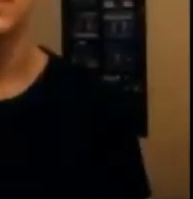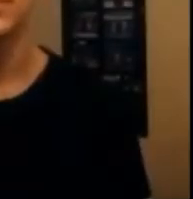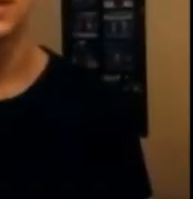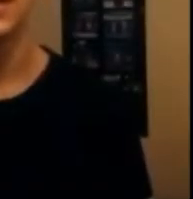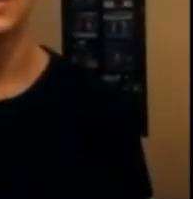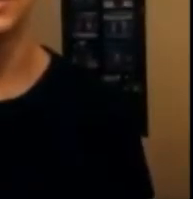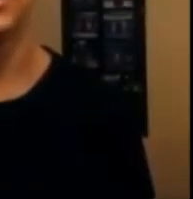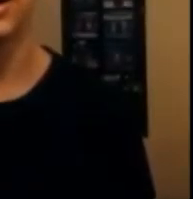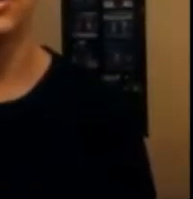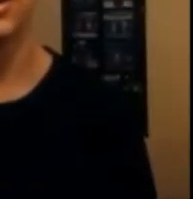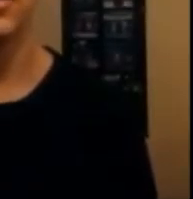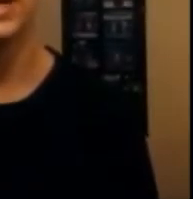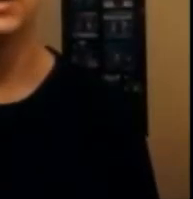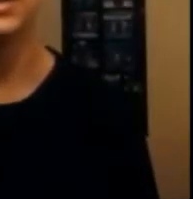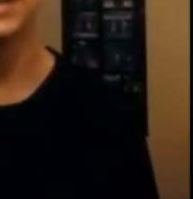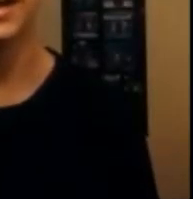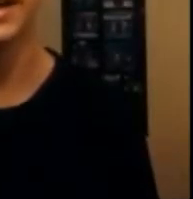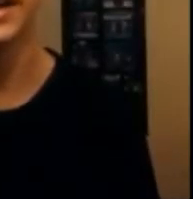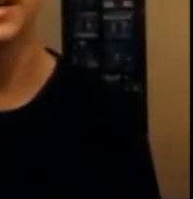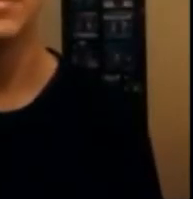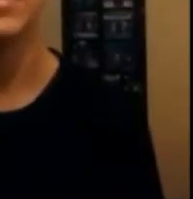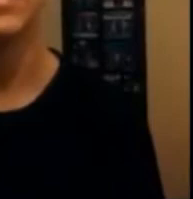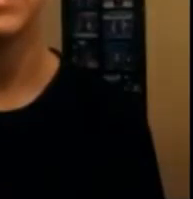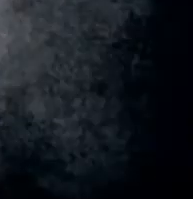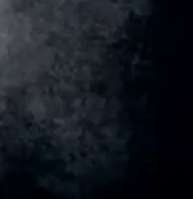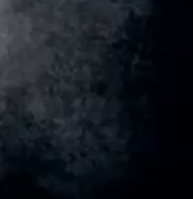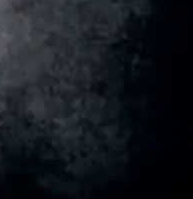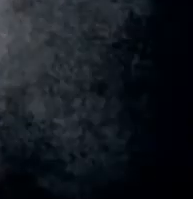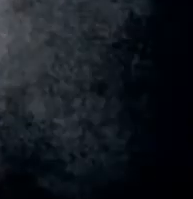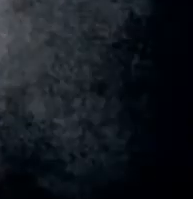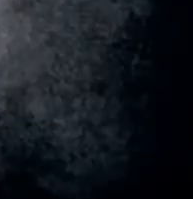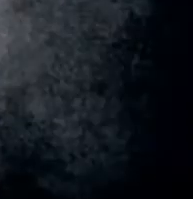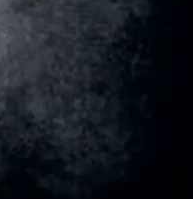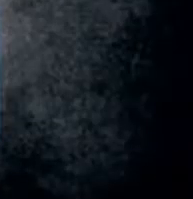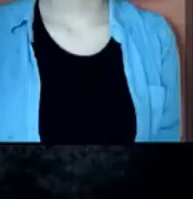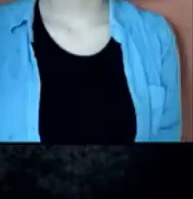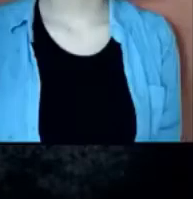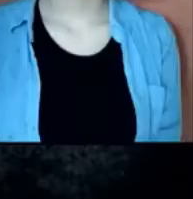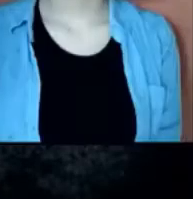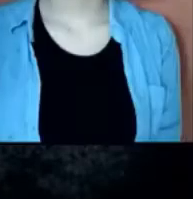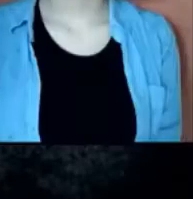y metrópoli y de toda otra dominación extranjera europa